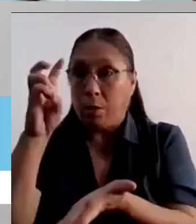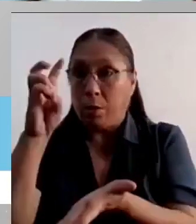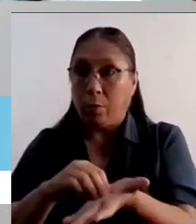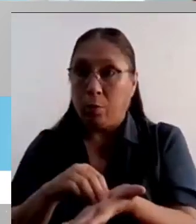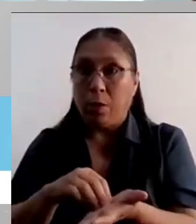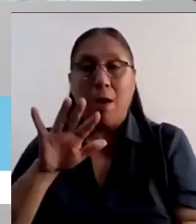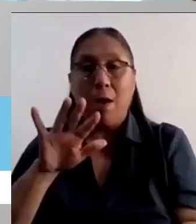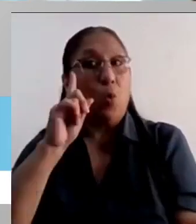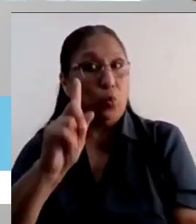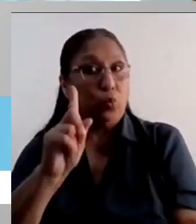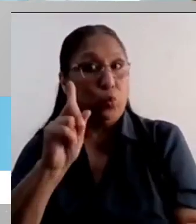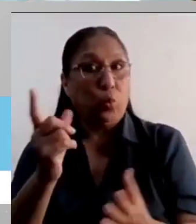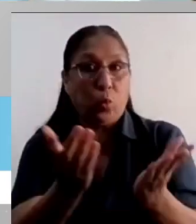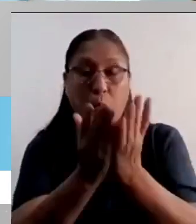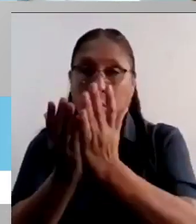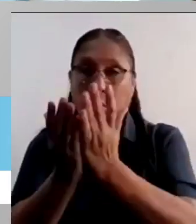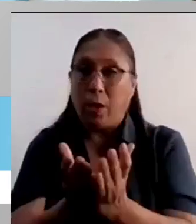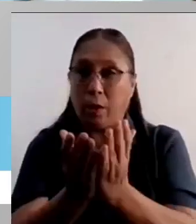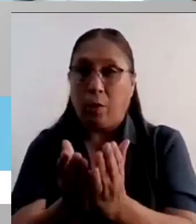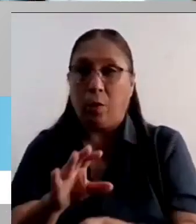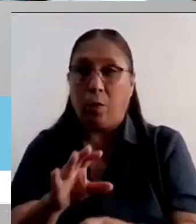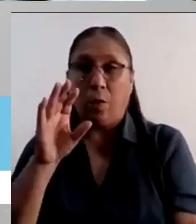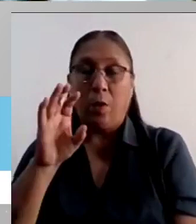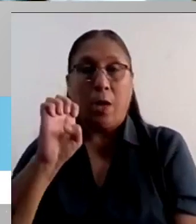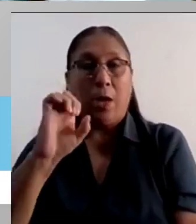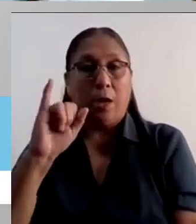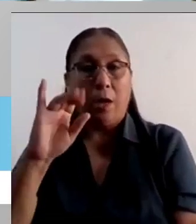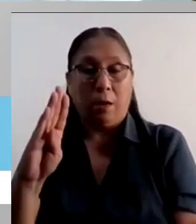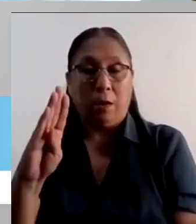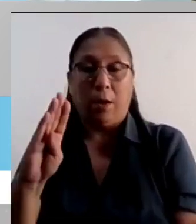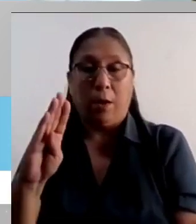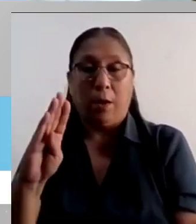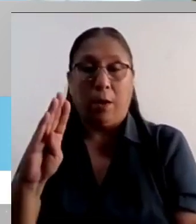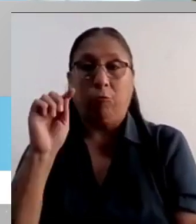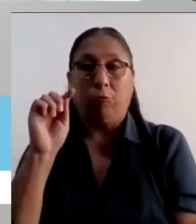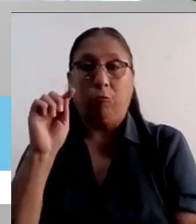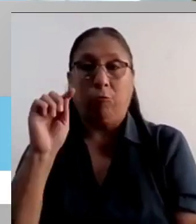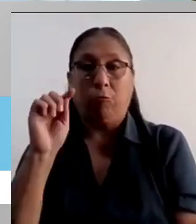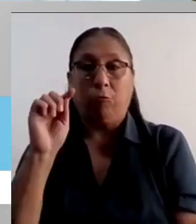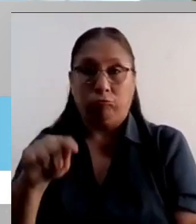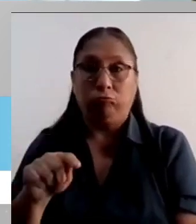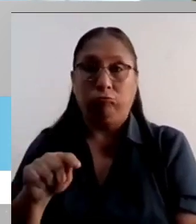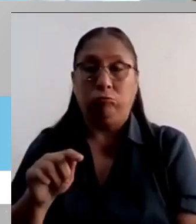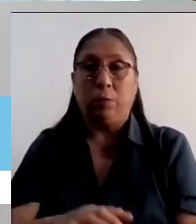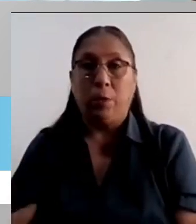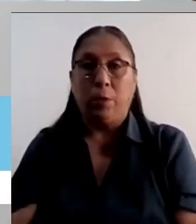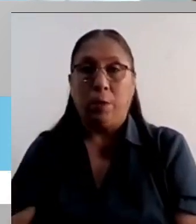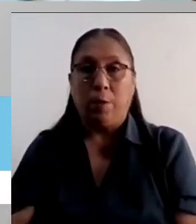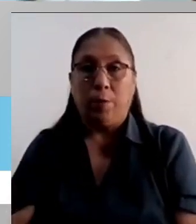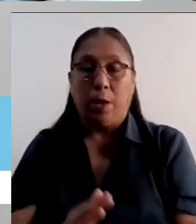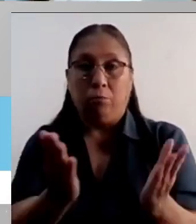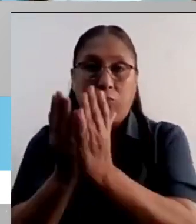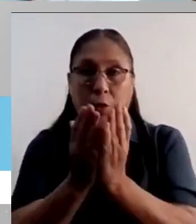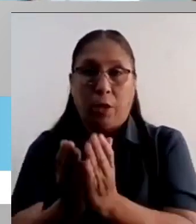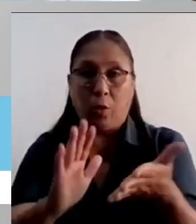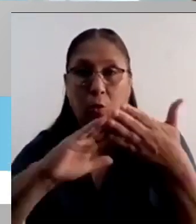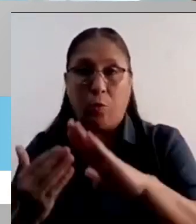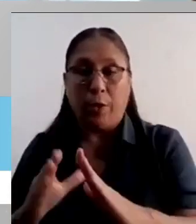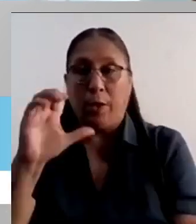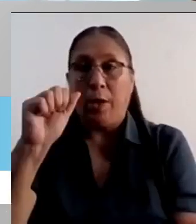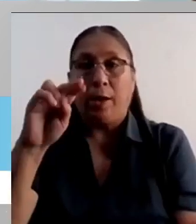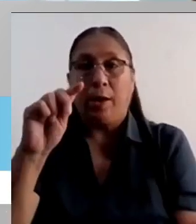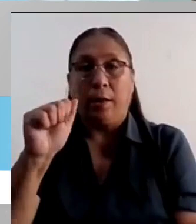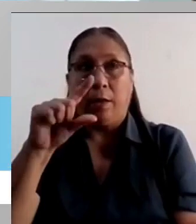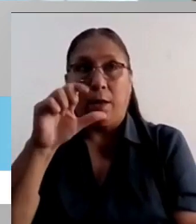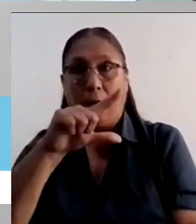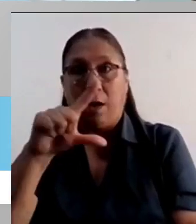una escuela, ¿no? EIB de ámbito urbano, que es la escuela Comunidad Cantagayo, ¿no? Que está en el RIMAC